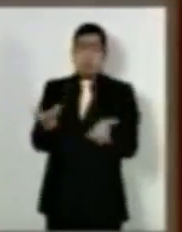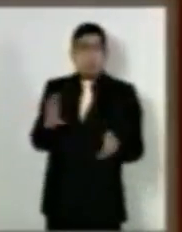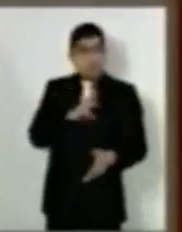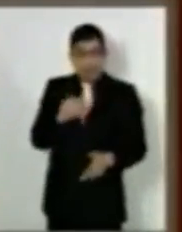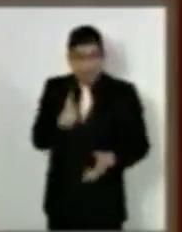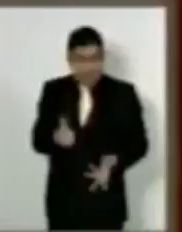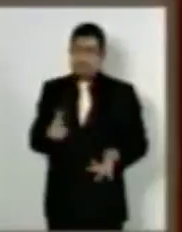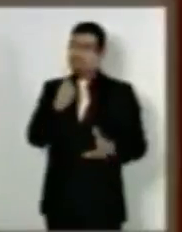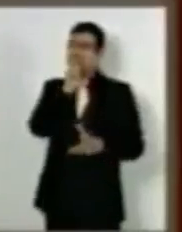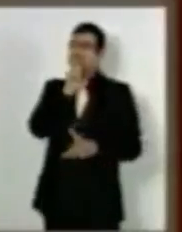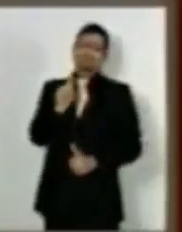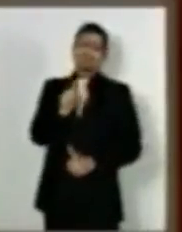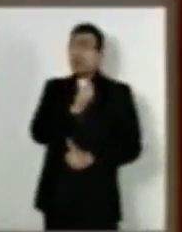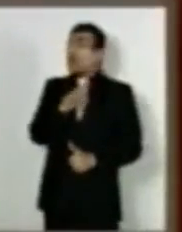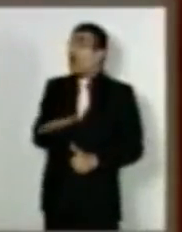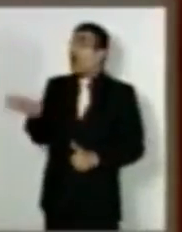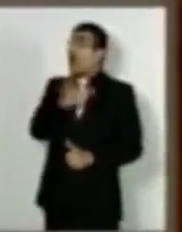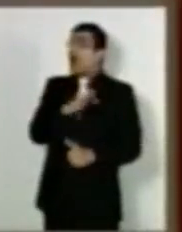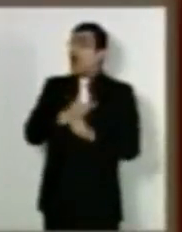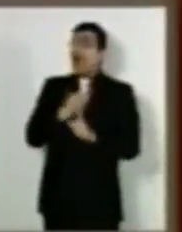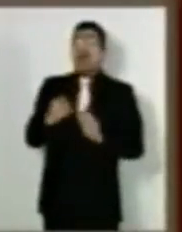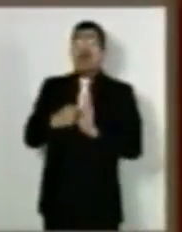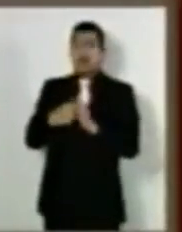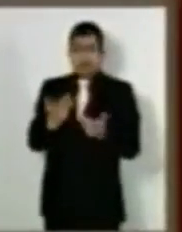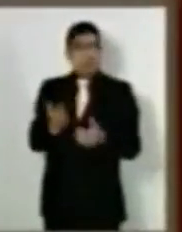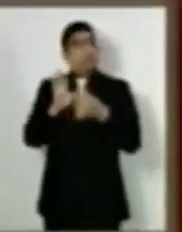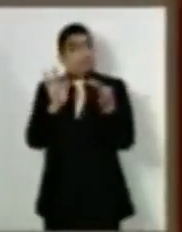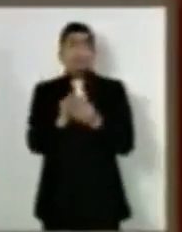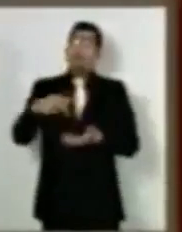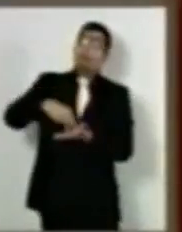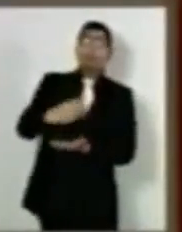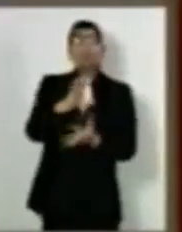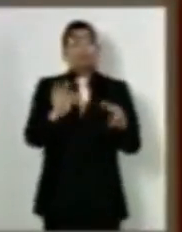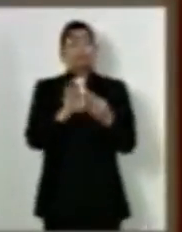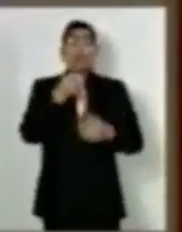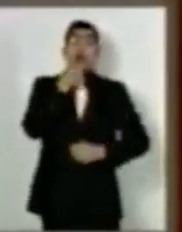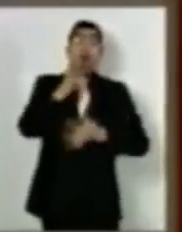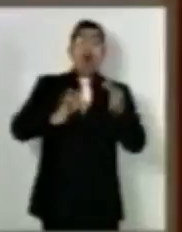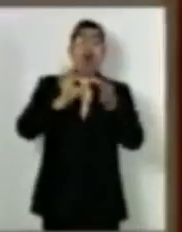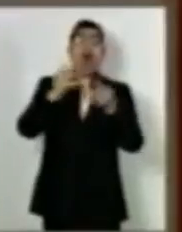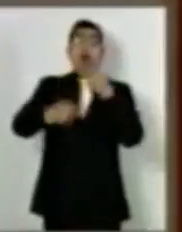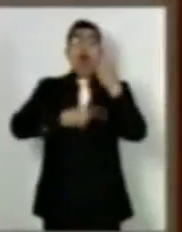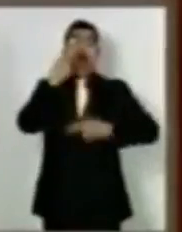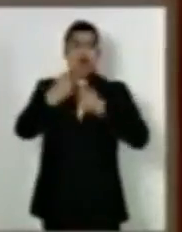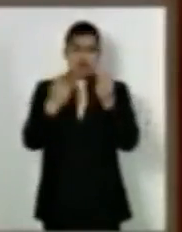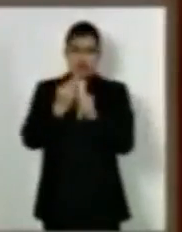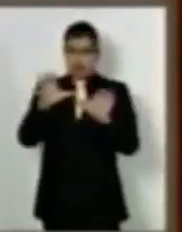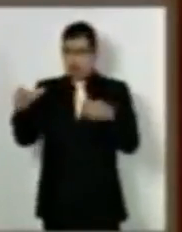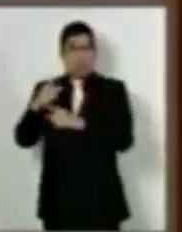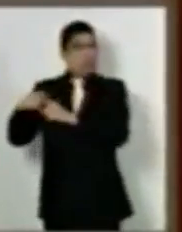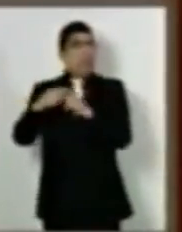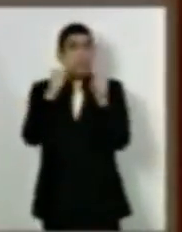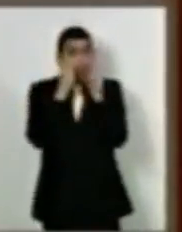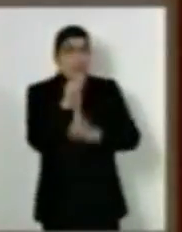lo único que se llevó a cabo ahora fue un monólogo, puesto que las comisiones se limitaron a escuchar sin